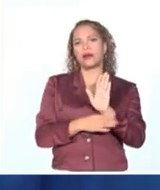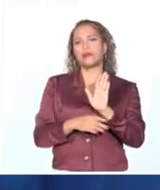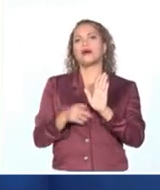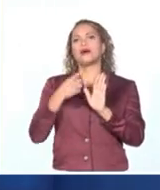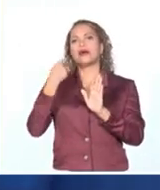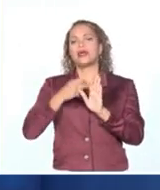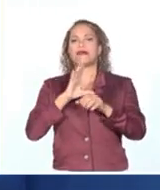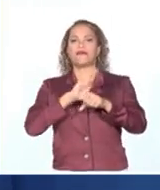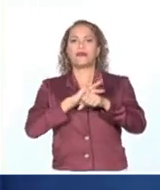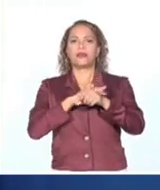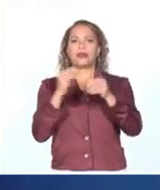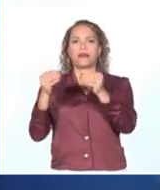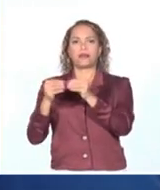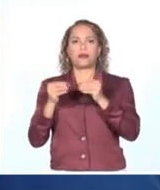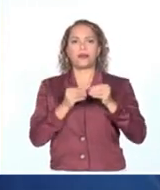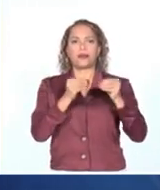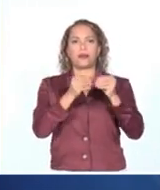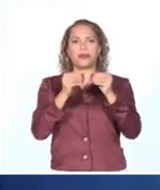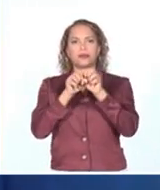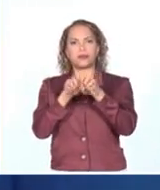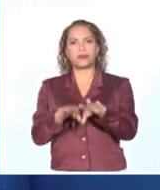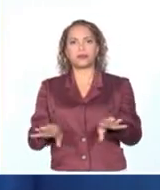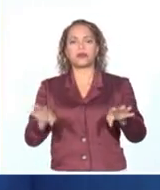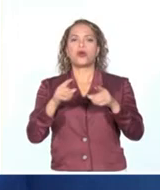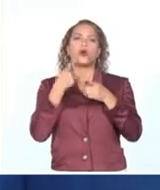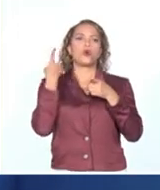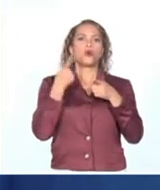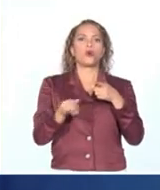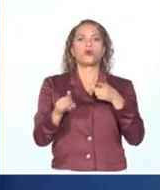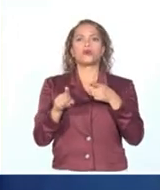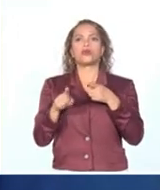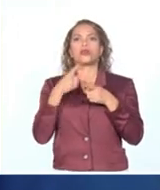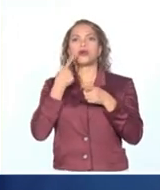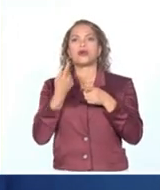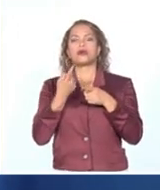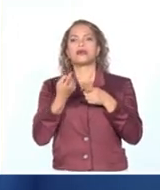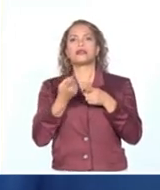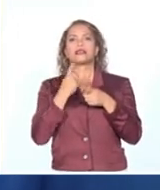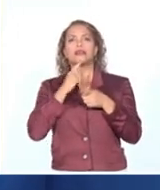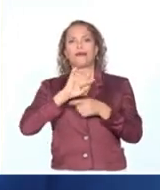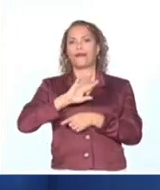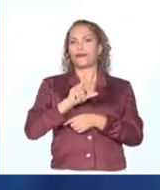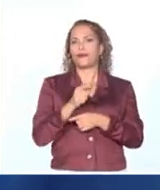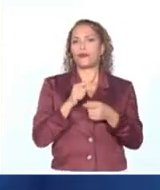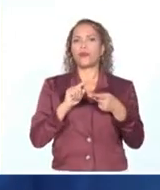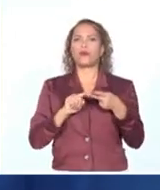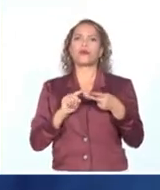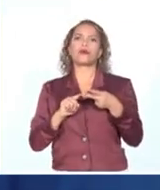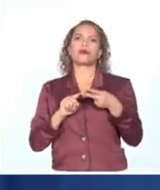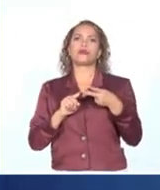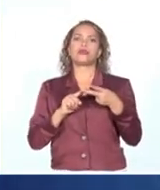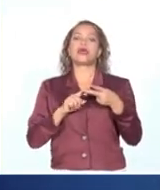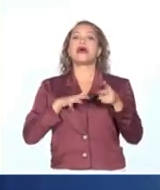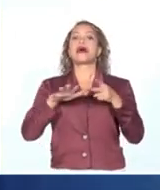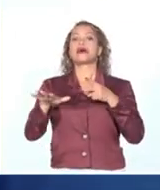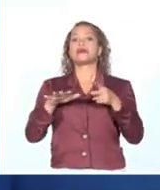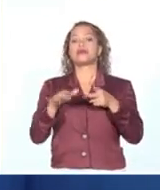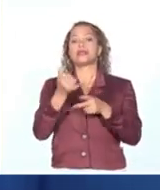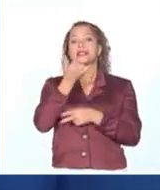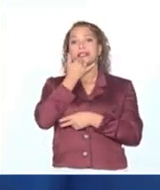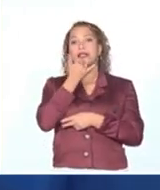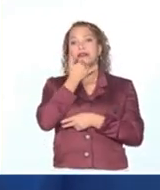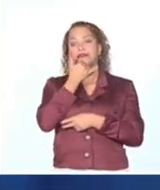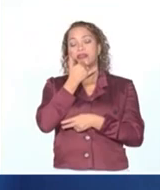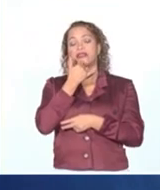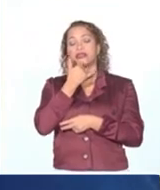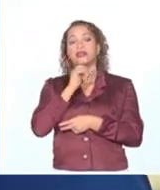enfermedades de transmisión sexual, si hablamos en términos de acciones transgresoras al delito o acciones que rayan en hechos